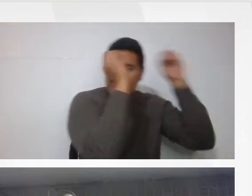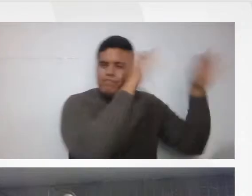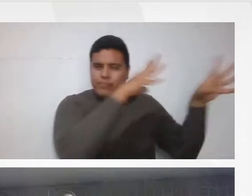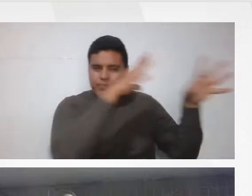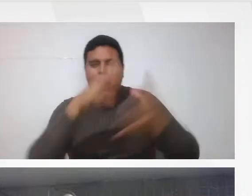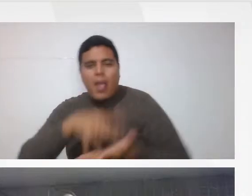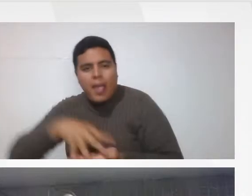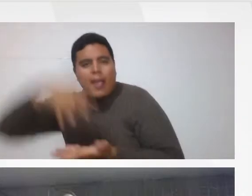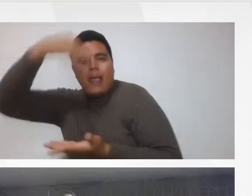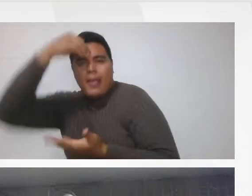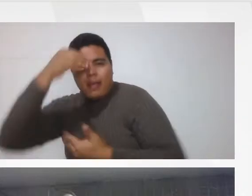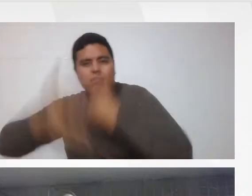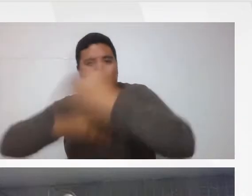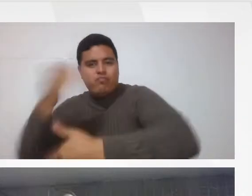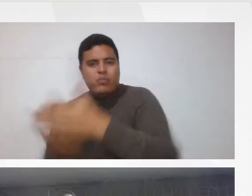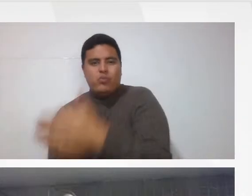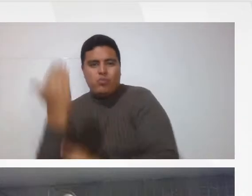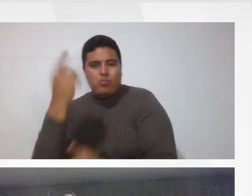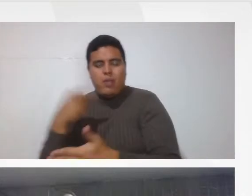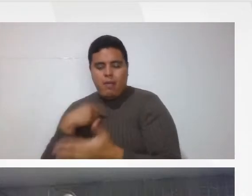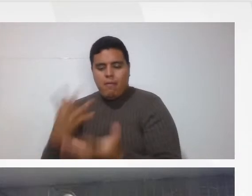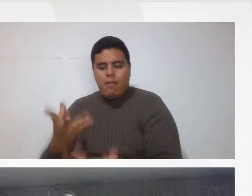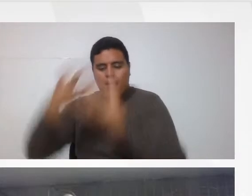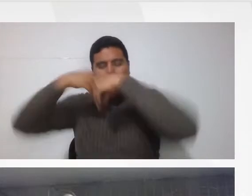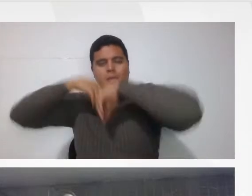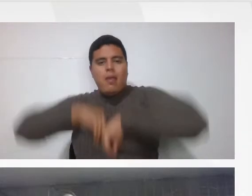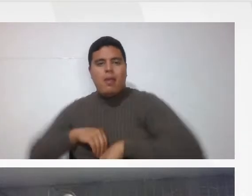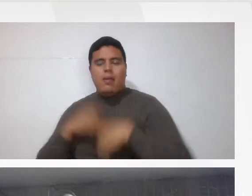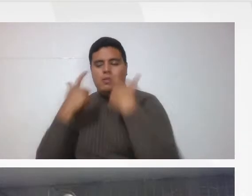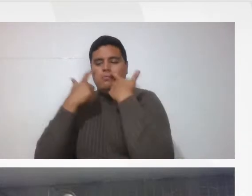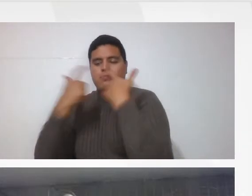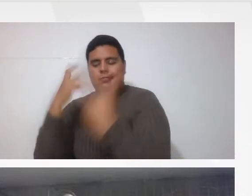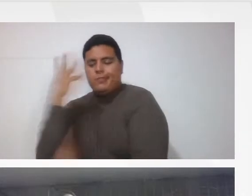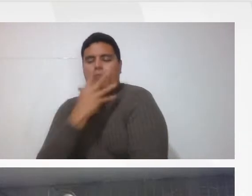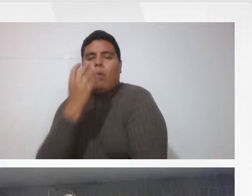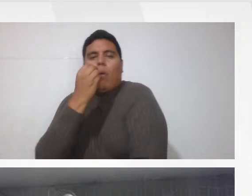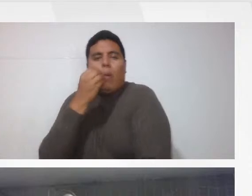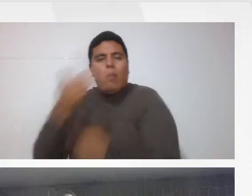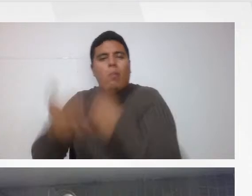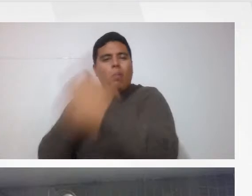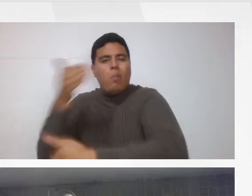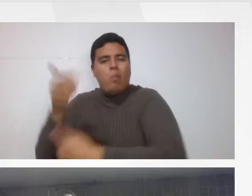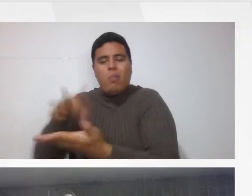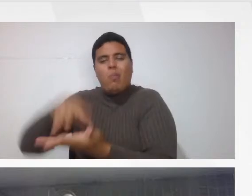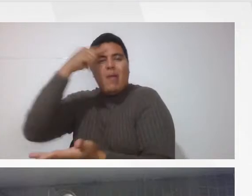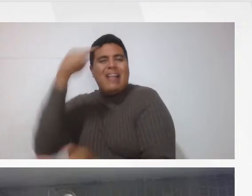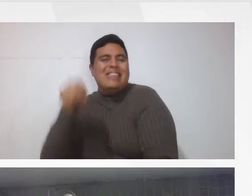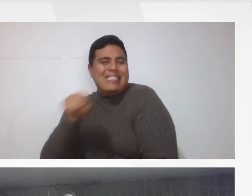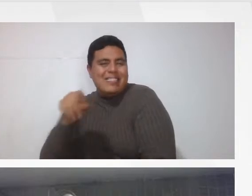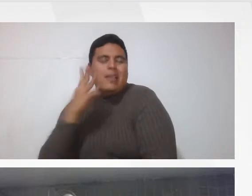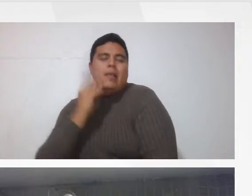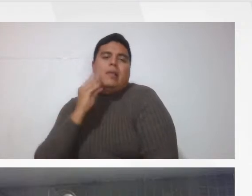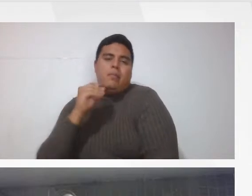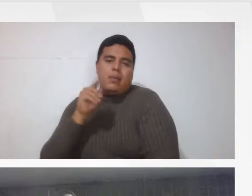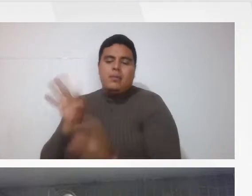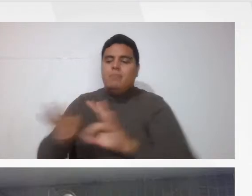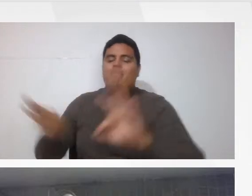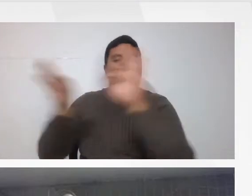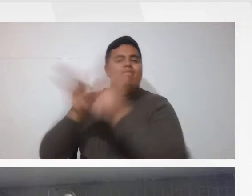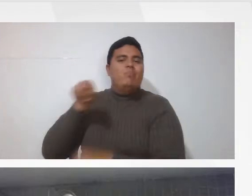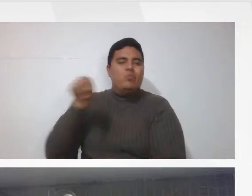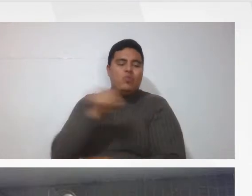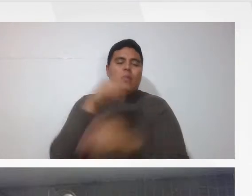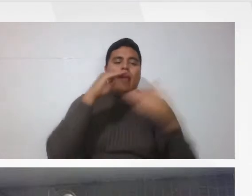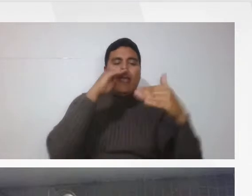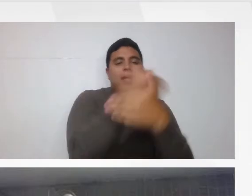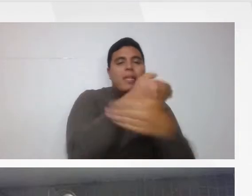una aventura maravillosa, permitirnos que el aprendizaje sea la oportunidad para que todos nuestros muchachos estén en la